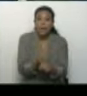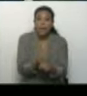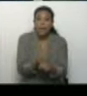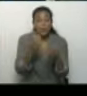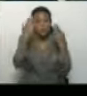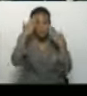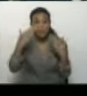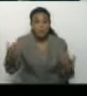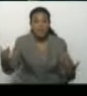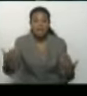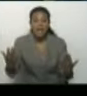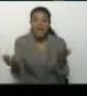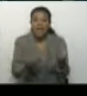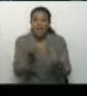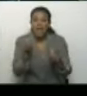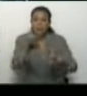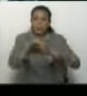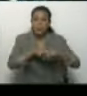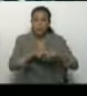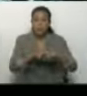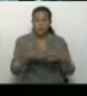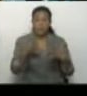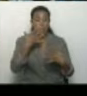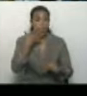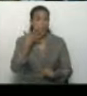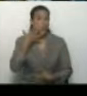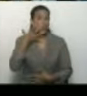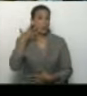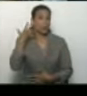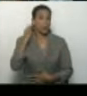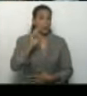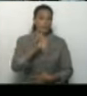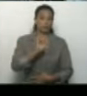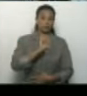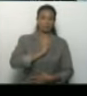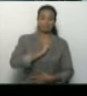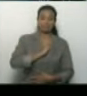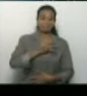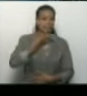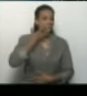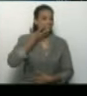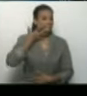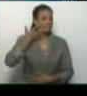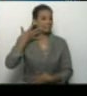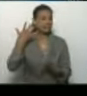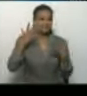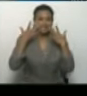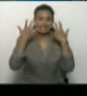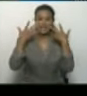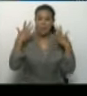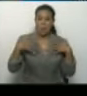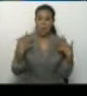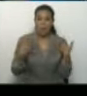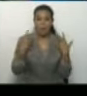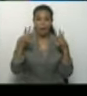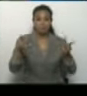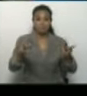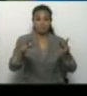saludé. Bueno, ustedes nos han llenado de gran orgullo, muchachos. ¿No? Fue una gran alegría que